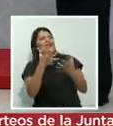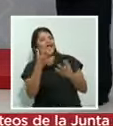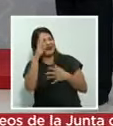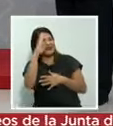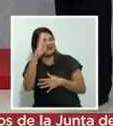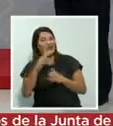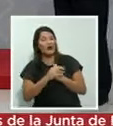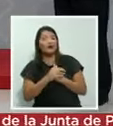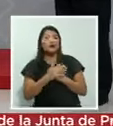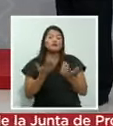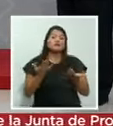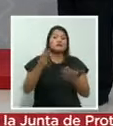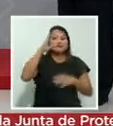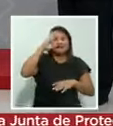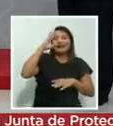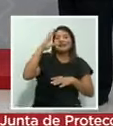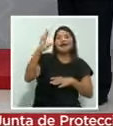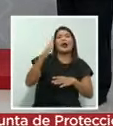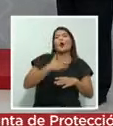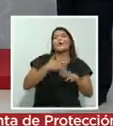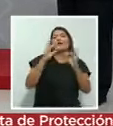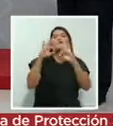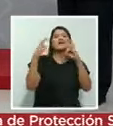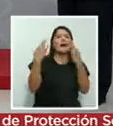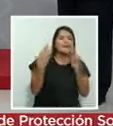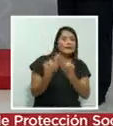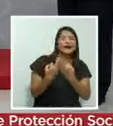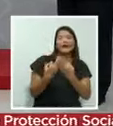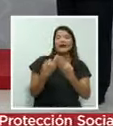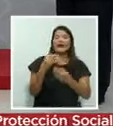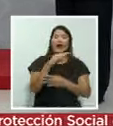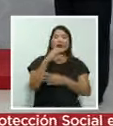No, muchacho, a la familia y a los...